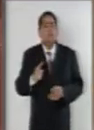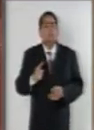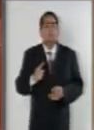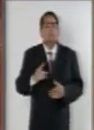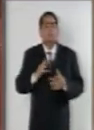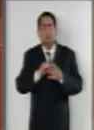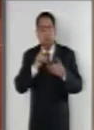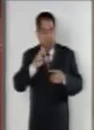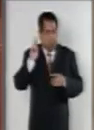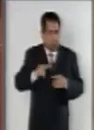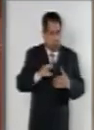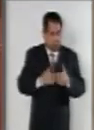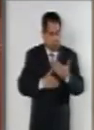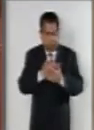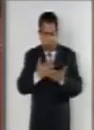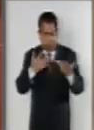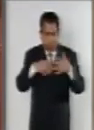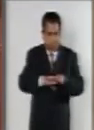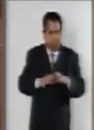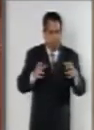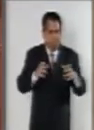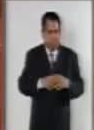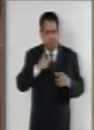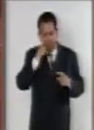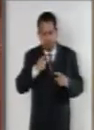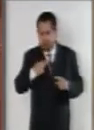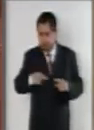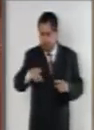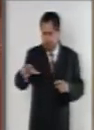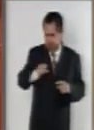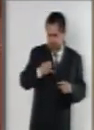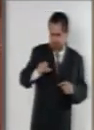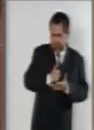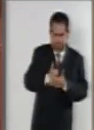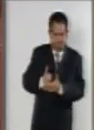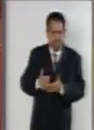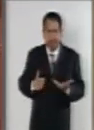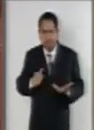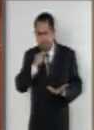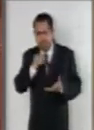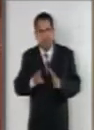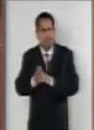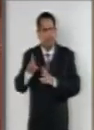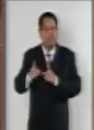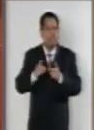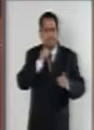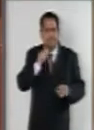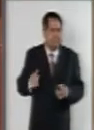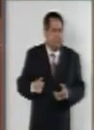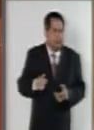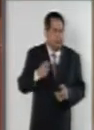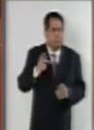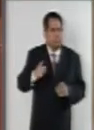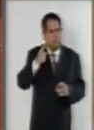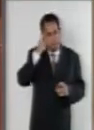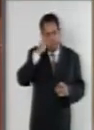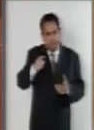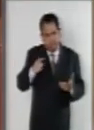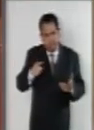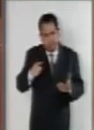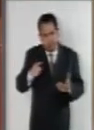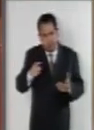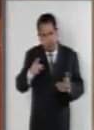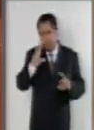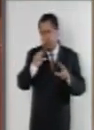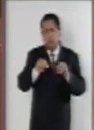a de verdad incorporar a los pobres en el desarrollo, o para que no, para que